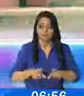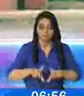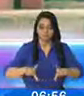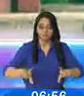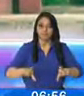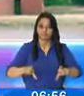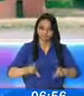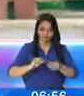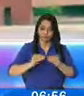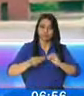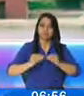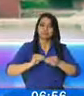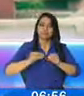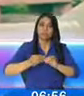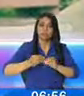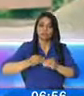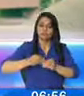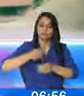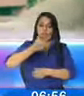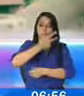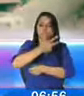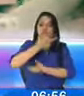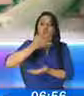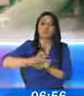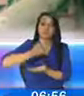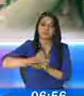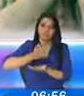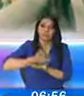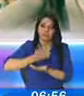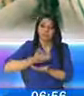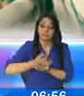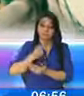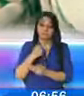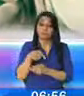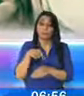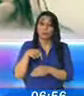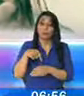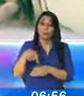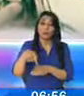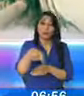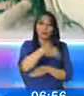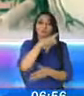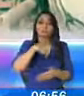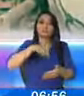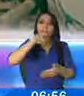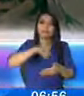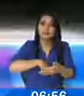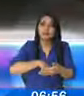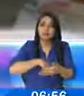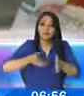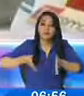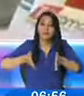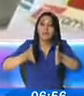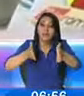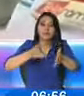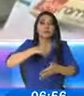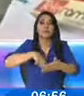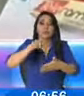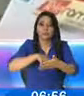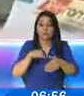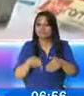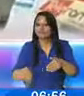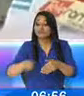cotopaxi este tráiler de acuerdo a las ordenanzas municipales este vehículo no puede circular aquí por por esta vía sí lo puede hacer por la